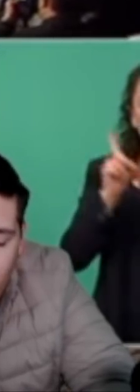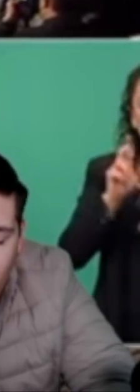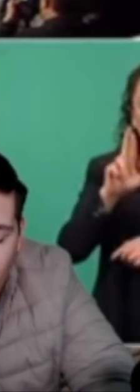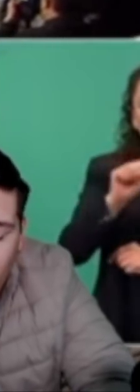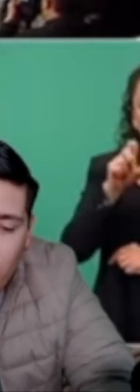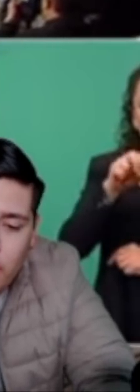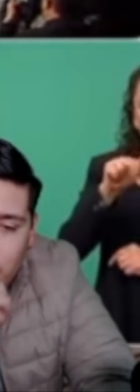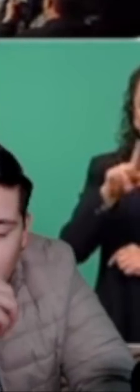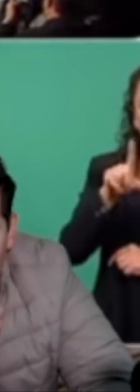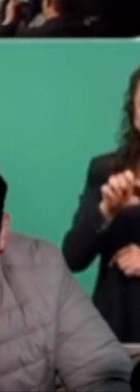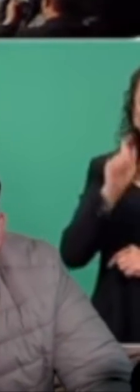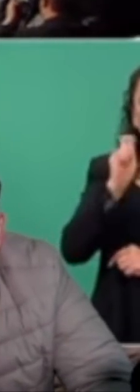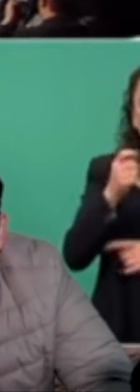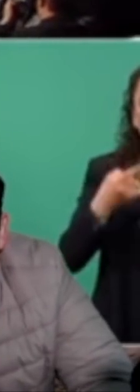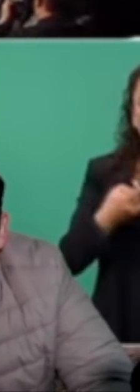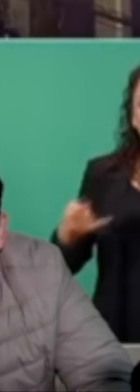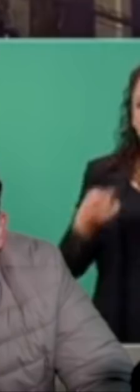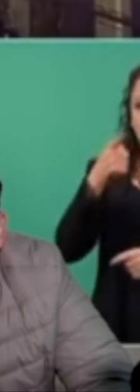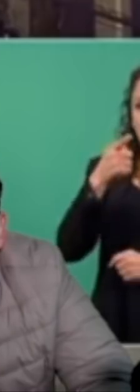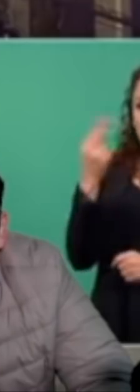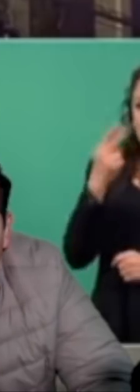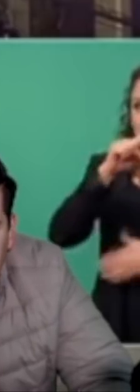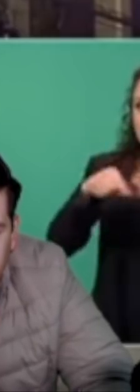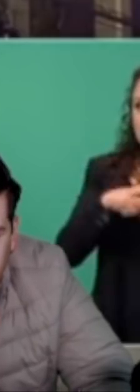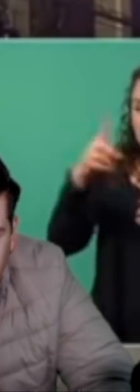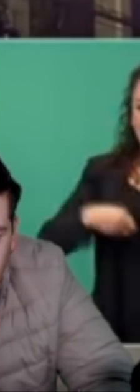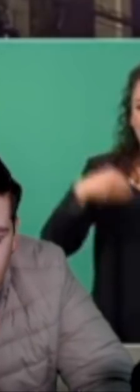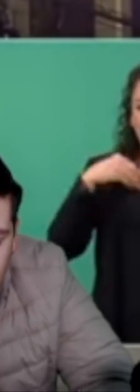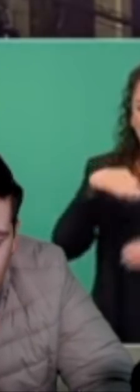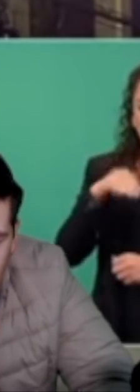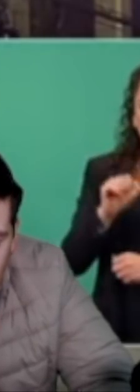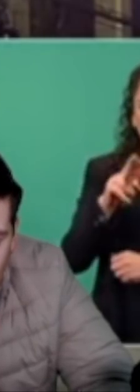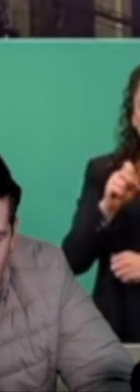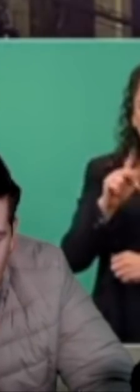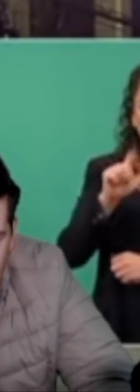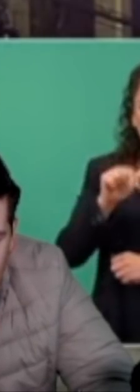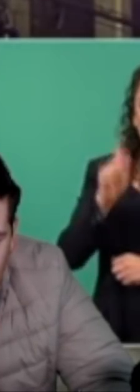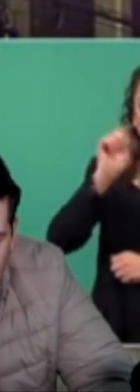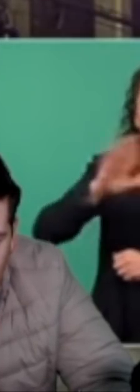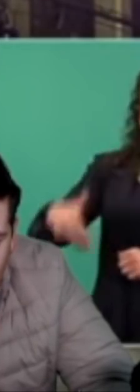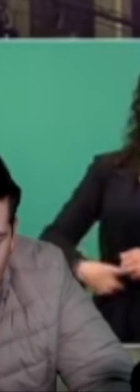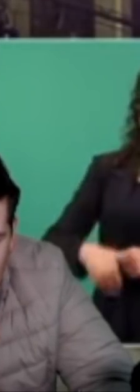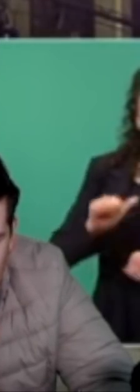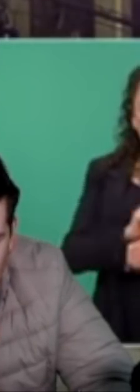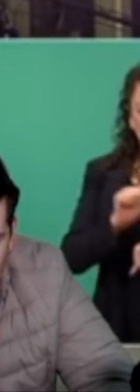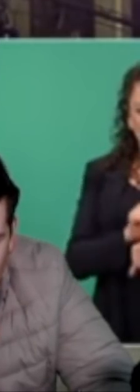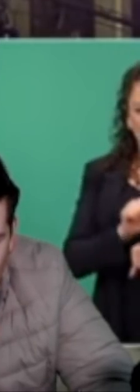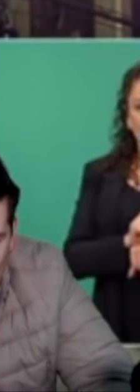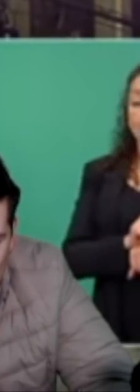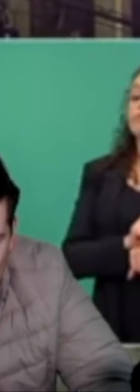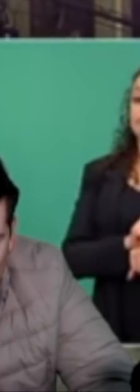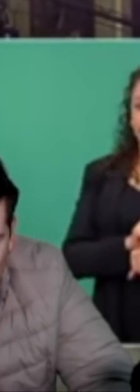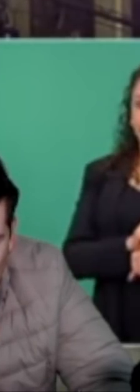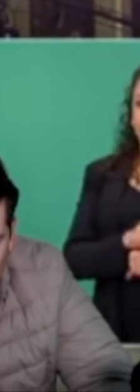de la historia de paisanos suyos, de personas del municipio de Macuspana, que luego de un accidente de tránsito menor fueron acusados falsamente de